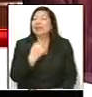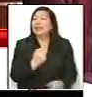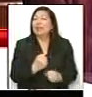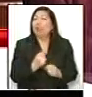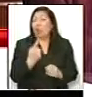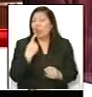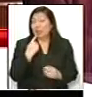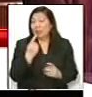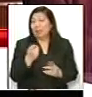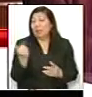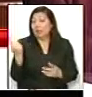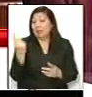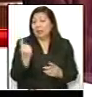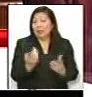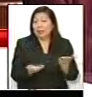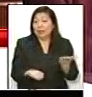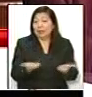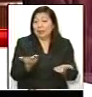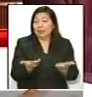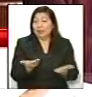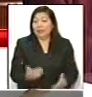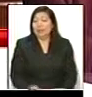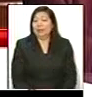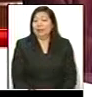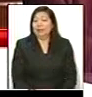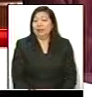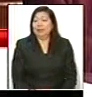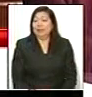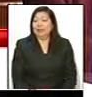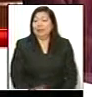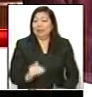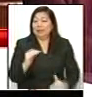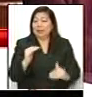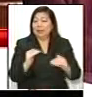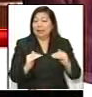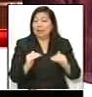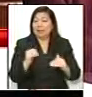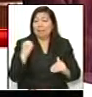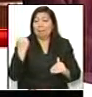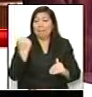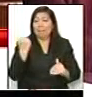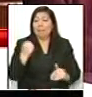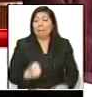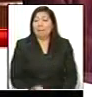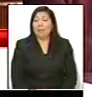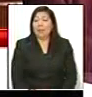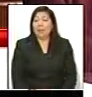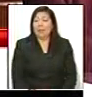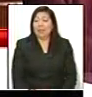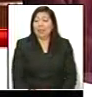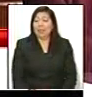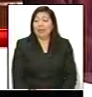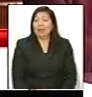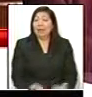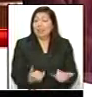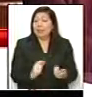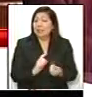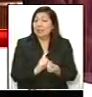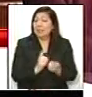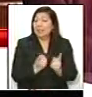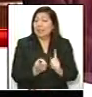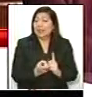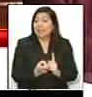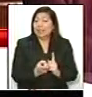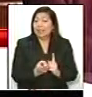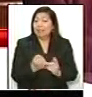de variar el equilibrio de poderes. Variar el equilibrio de poderes. O sea, esta reforma